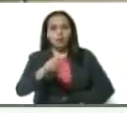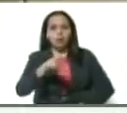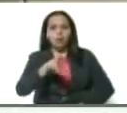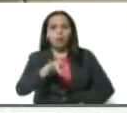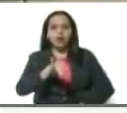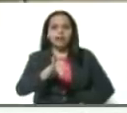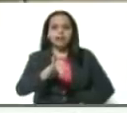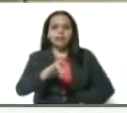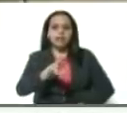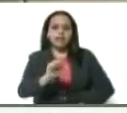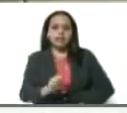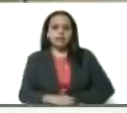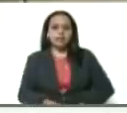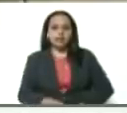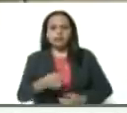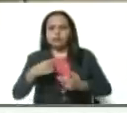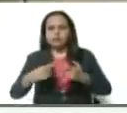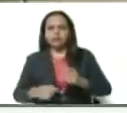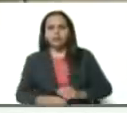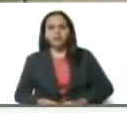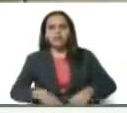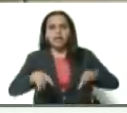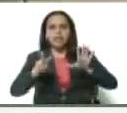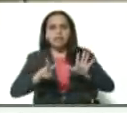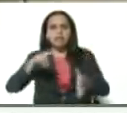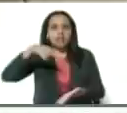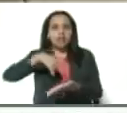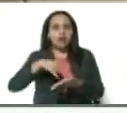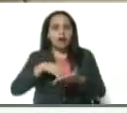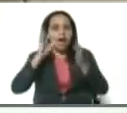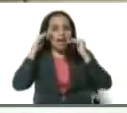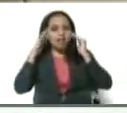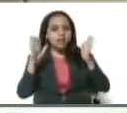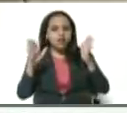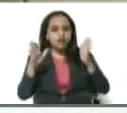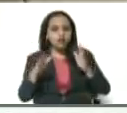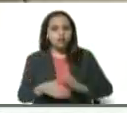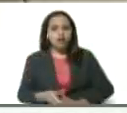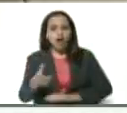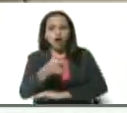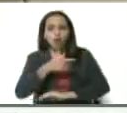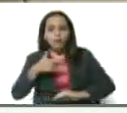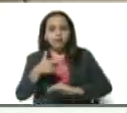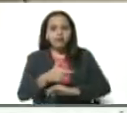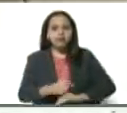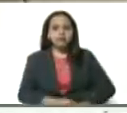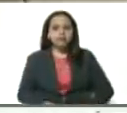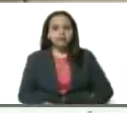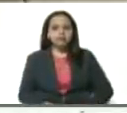San Francisco. 7 casos del estado Carabobo. Atención La Cava, atención La Cava.